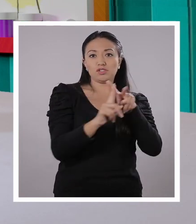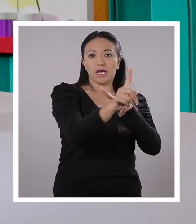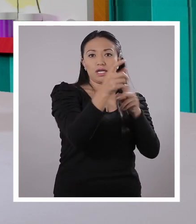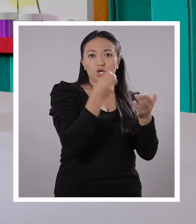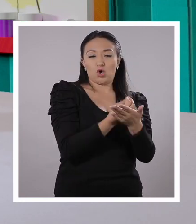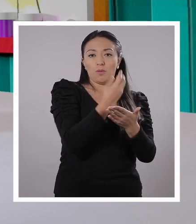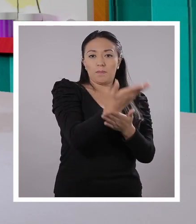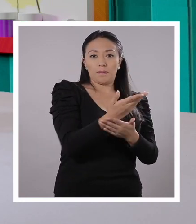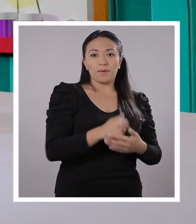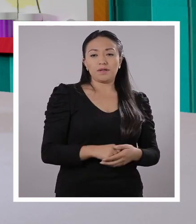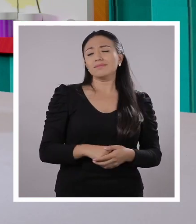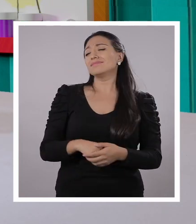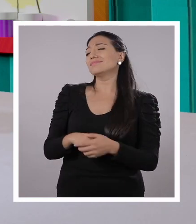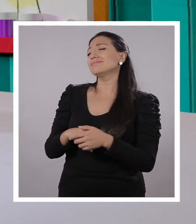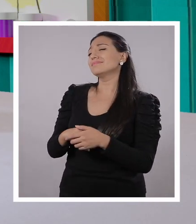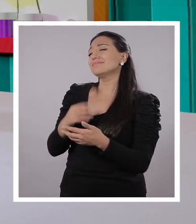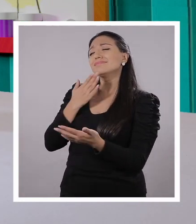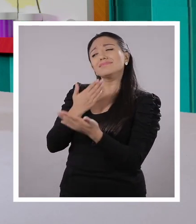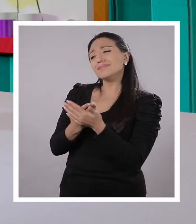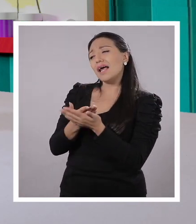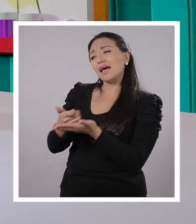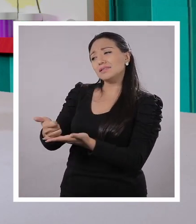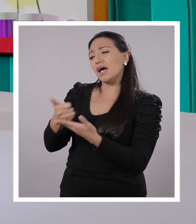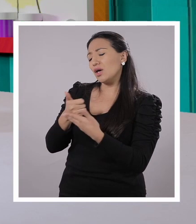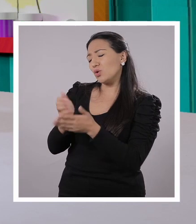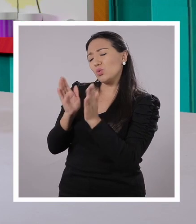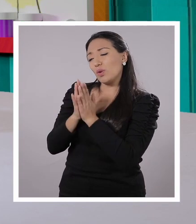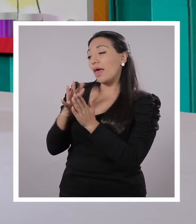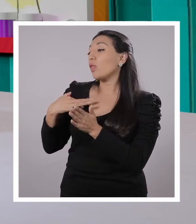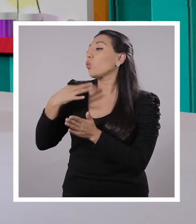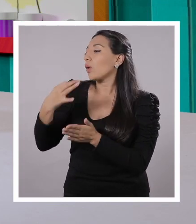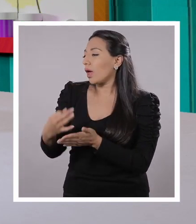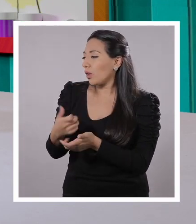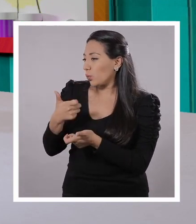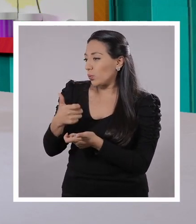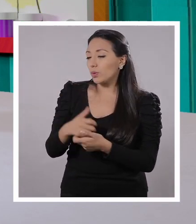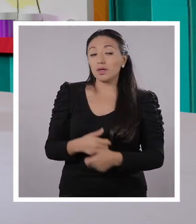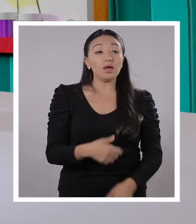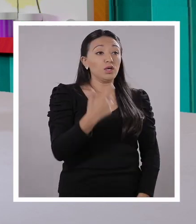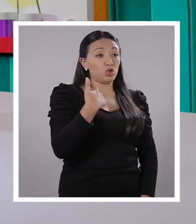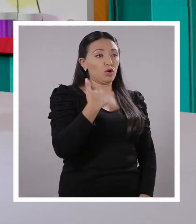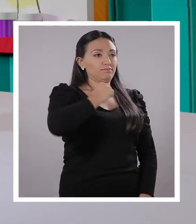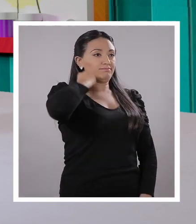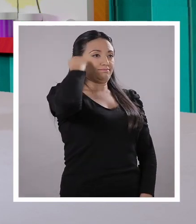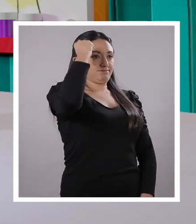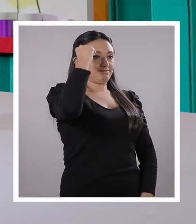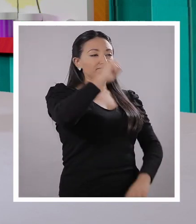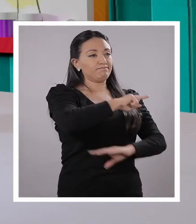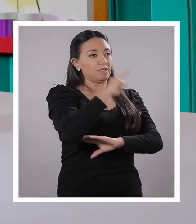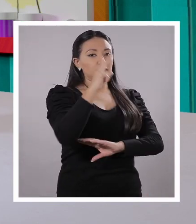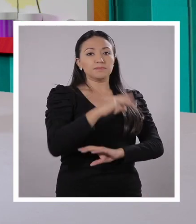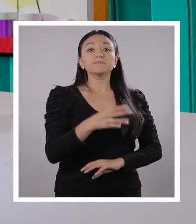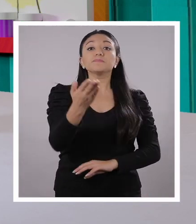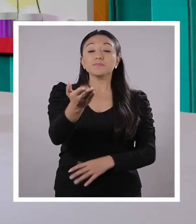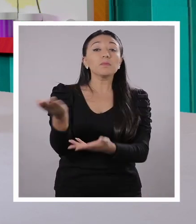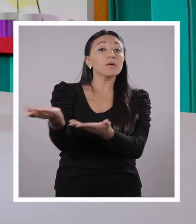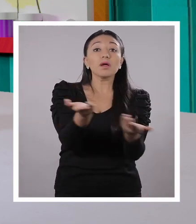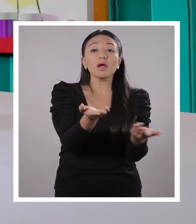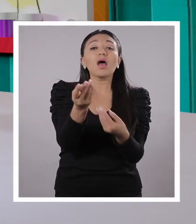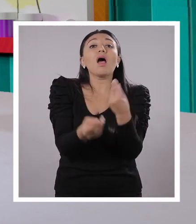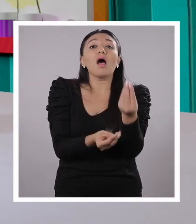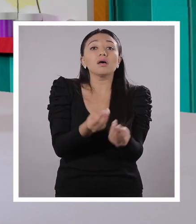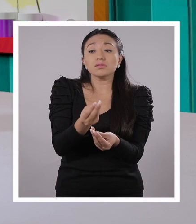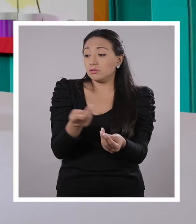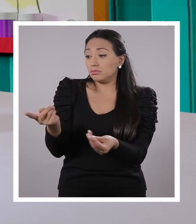propongo para salir. Gracias, Pancho, por ayudarme. Qué cortés que eres. Lo cortés no quita lo valiente. Ayudémosle a Pancho a equiparse. A ver,